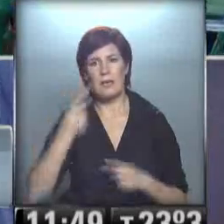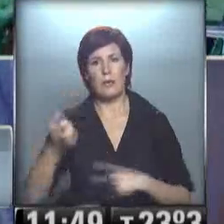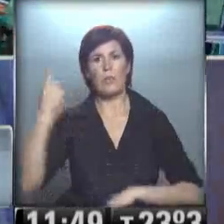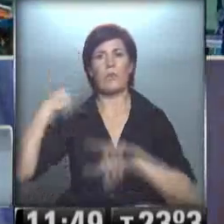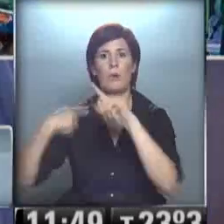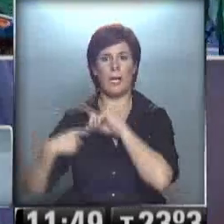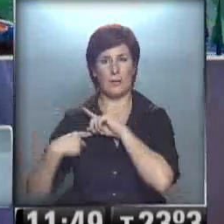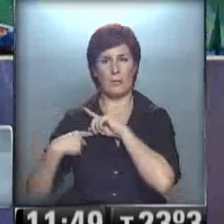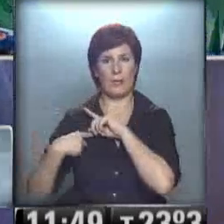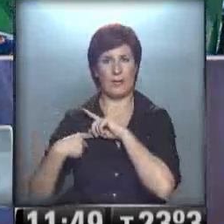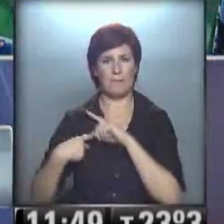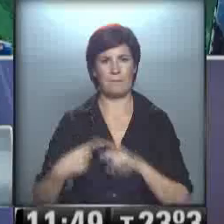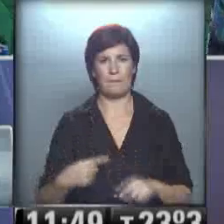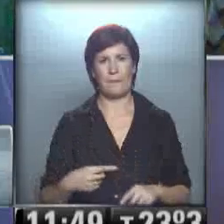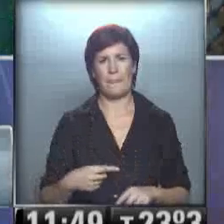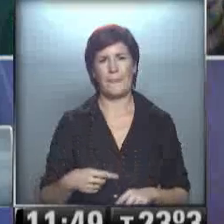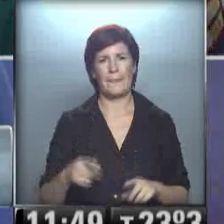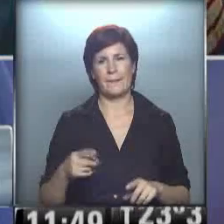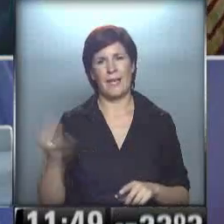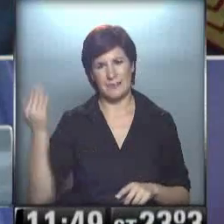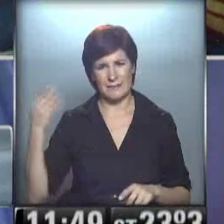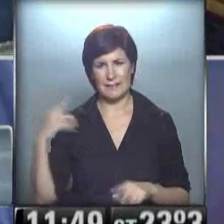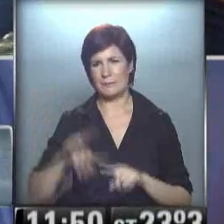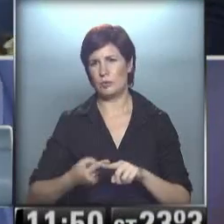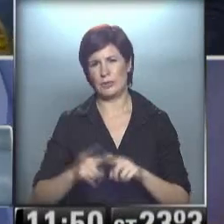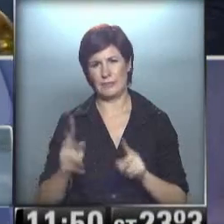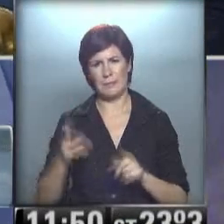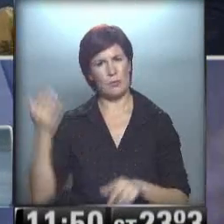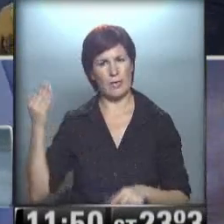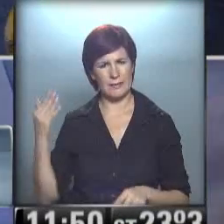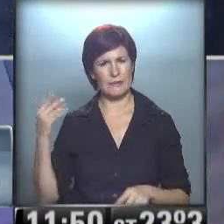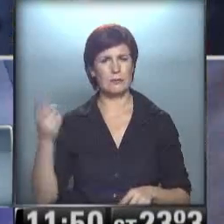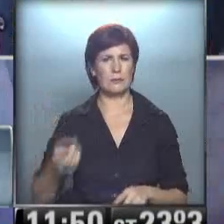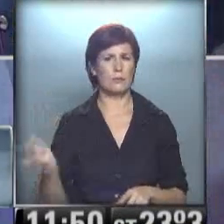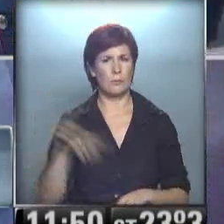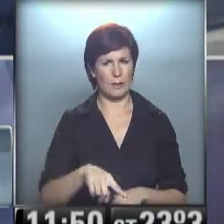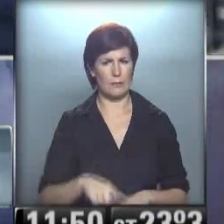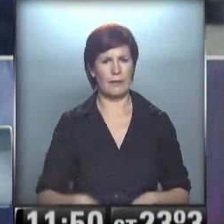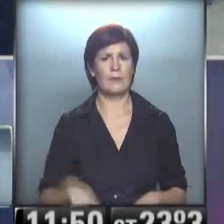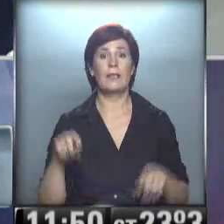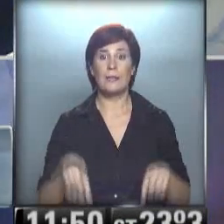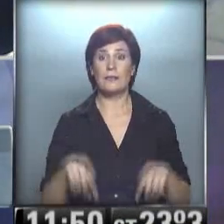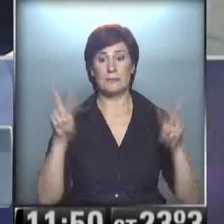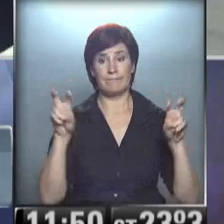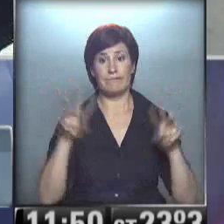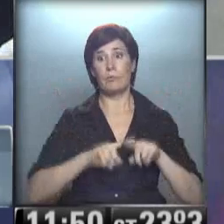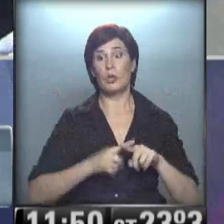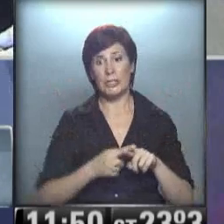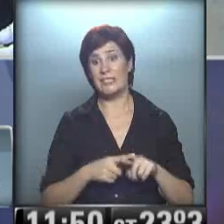el reloj político de la Argentina. Y esta consolidación del proyecto político va a tener como principales desafíos en este